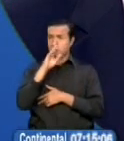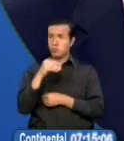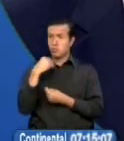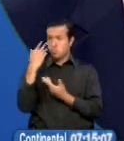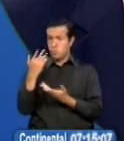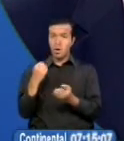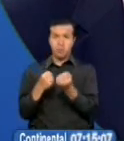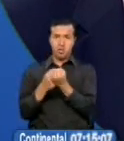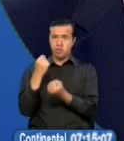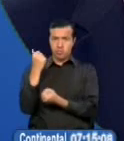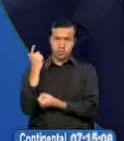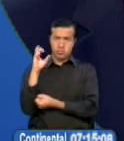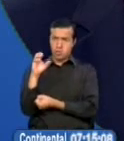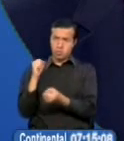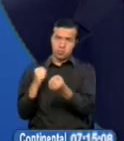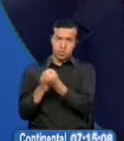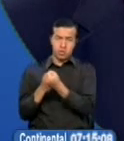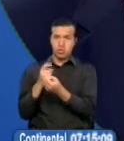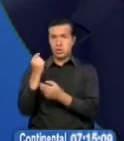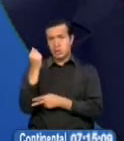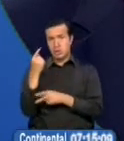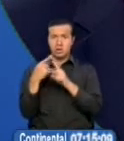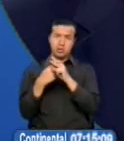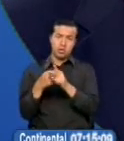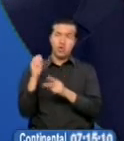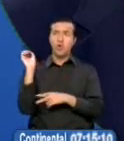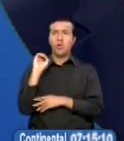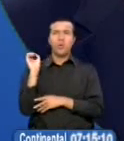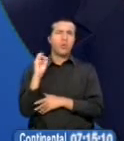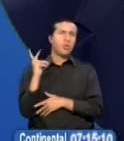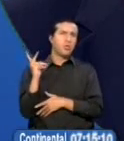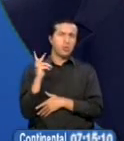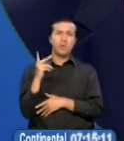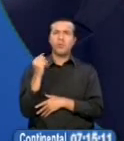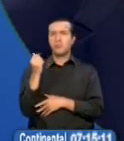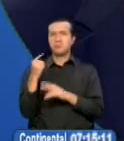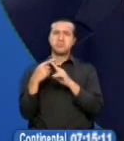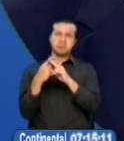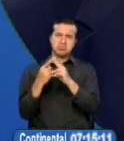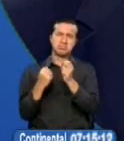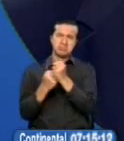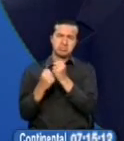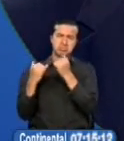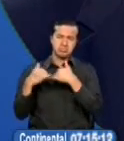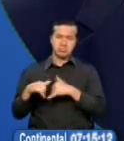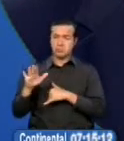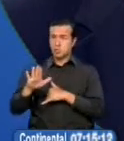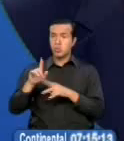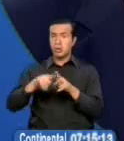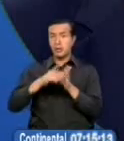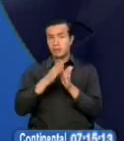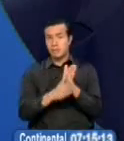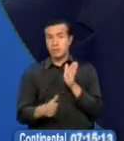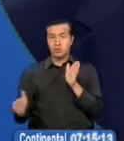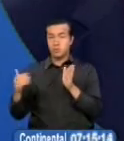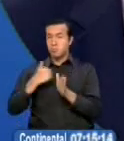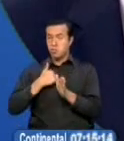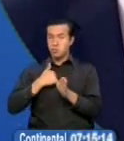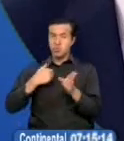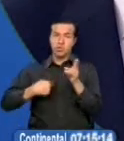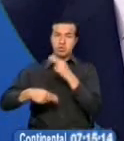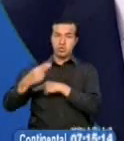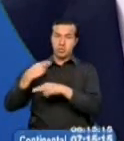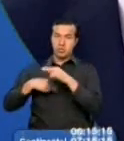unos subsidios y unos créditos o unos préstamos para que inicien sus propios negocios